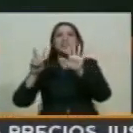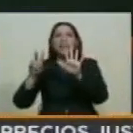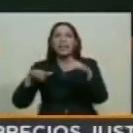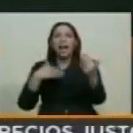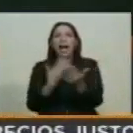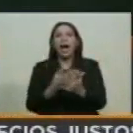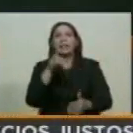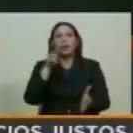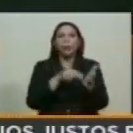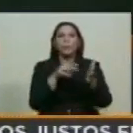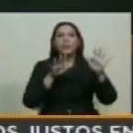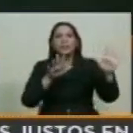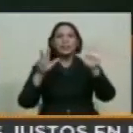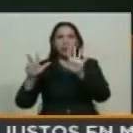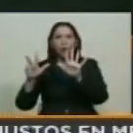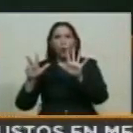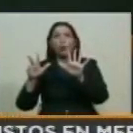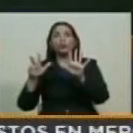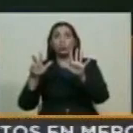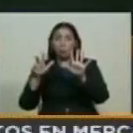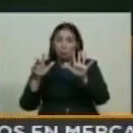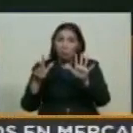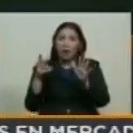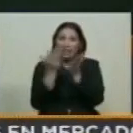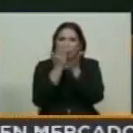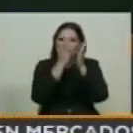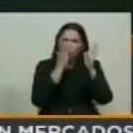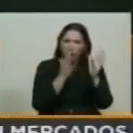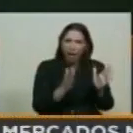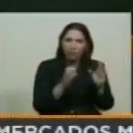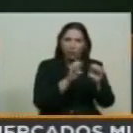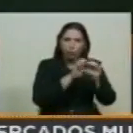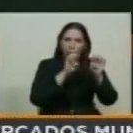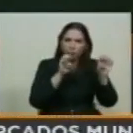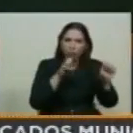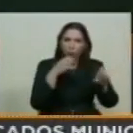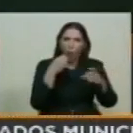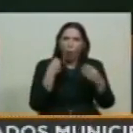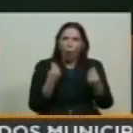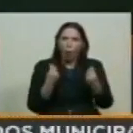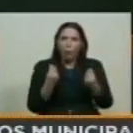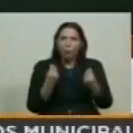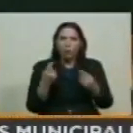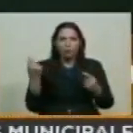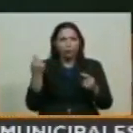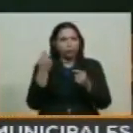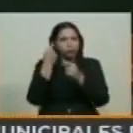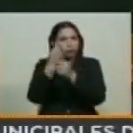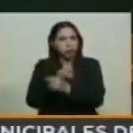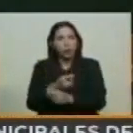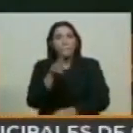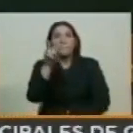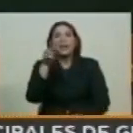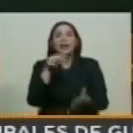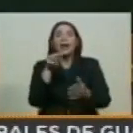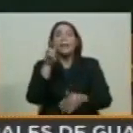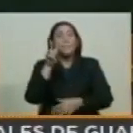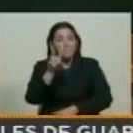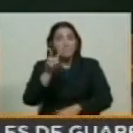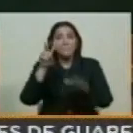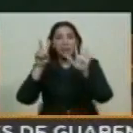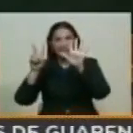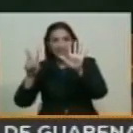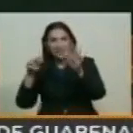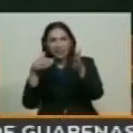en matrícula, en educación, cómo hoy se están graduando más muchachos, 27.000 se están